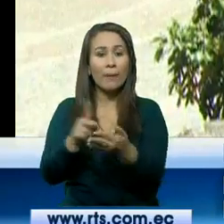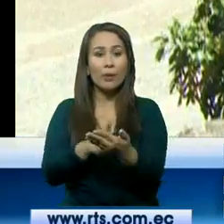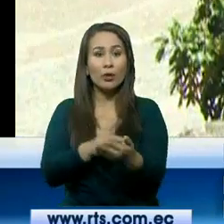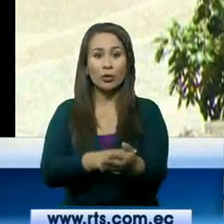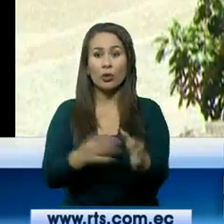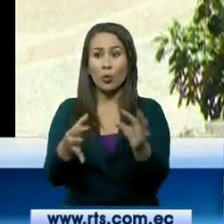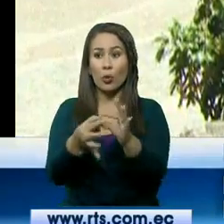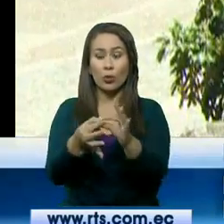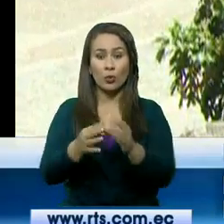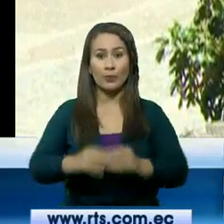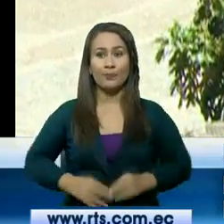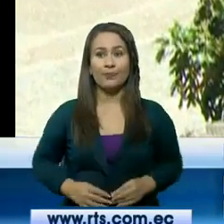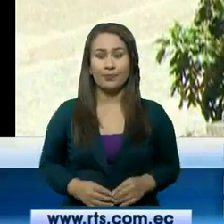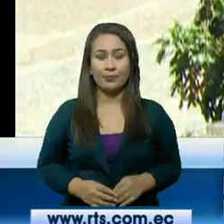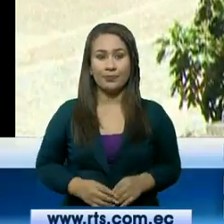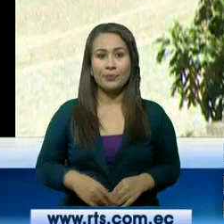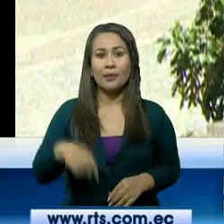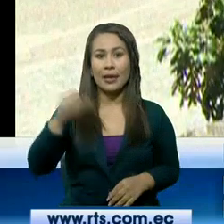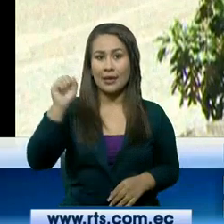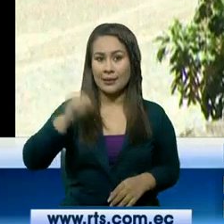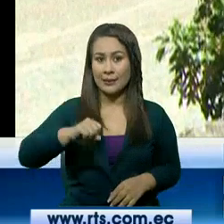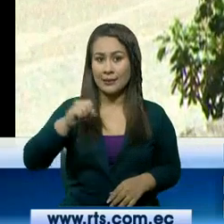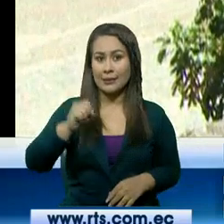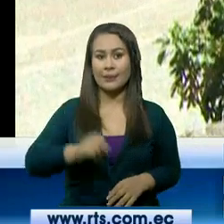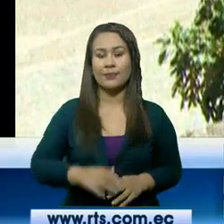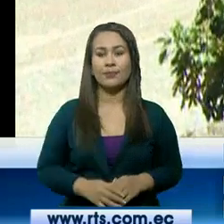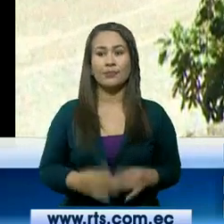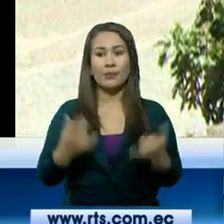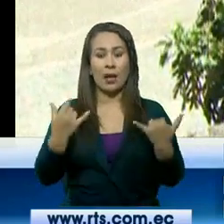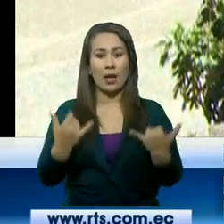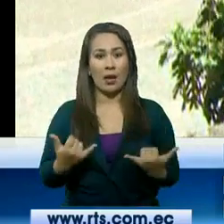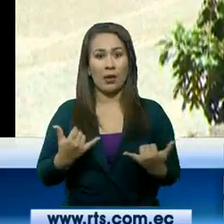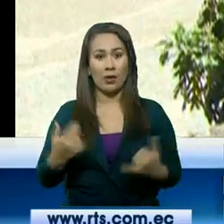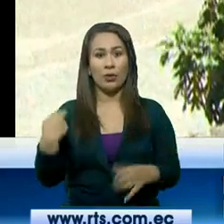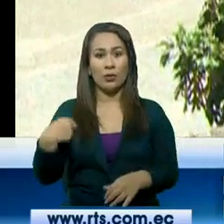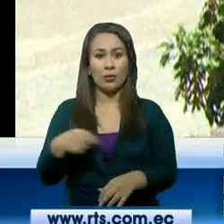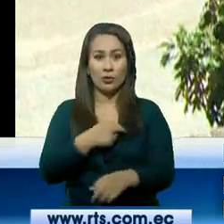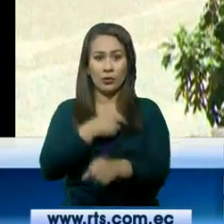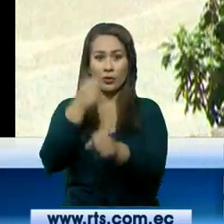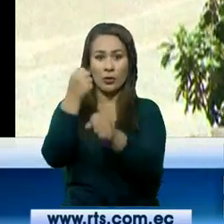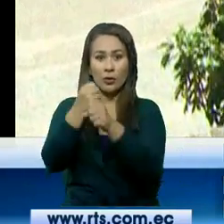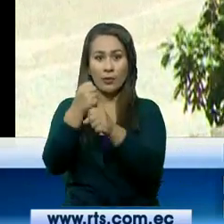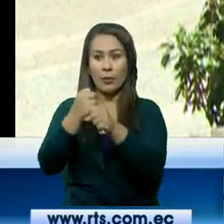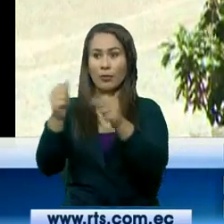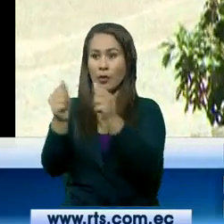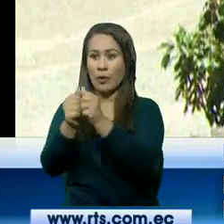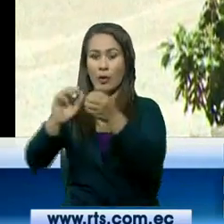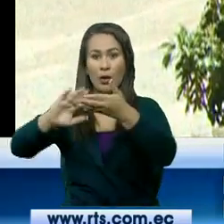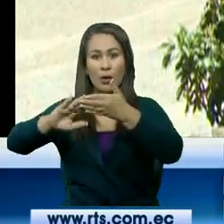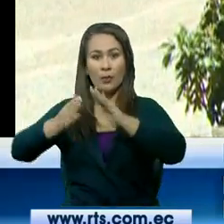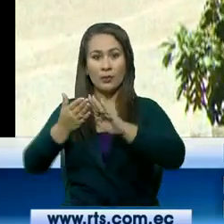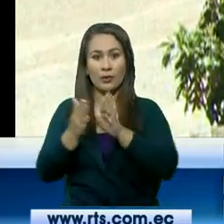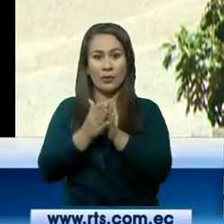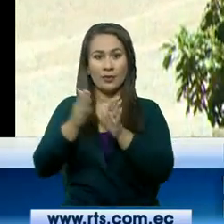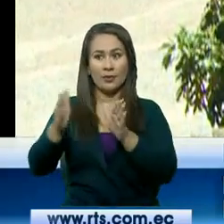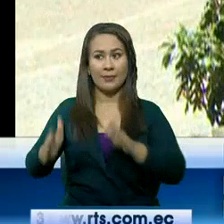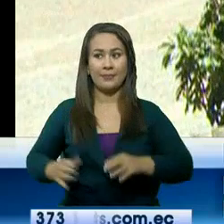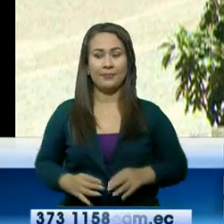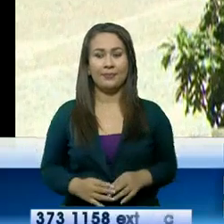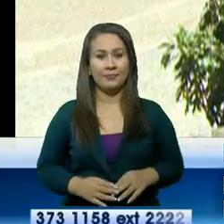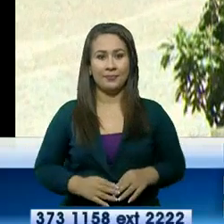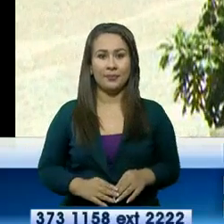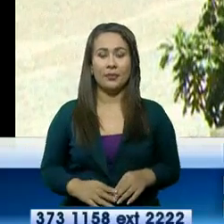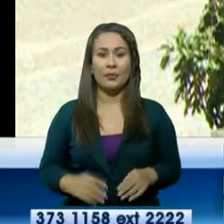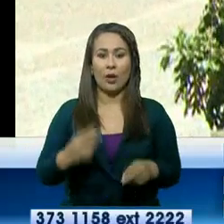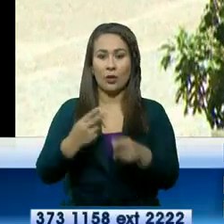este? Sí, en la actualidad trabajamos con la comunidad vecina, se llama